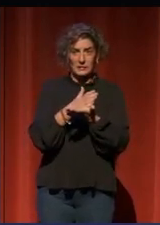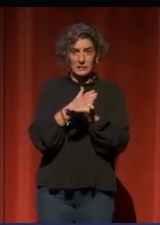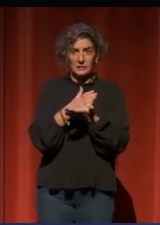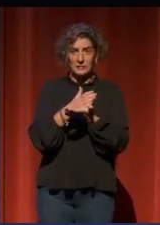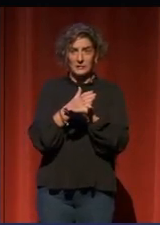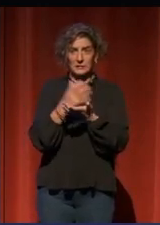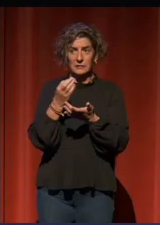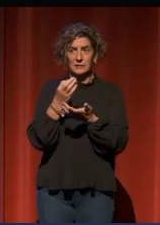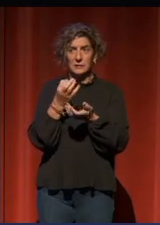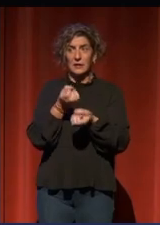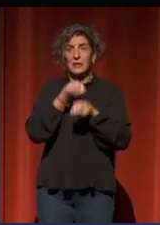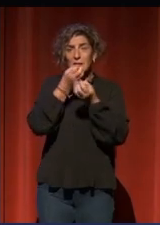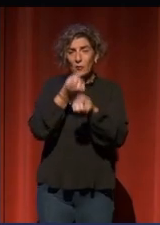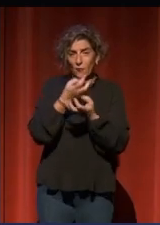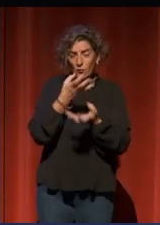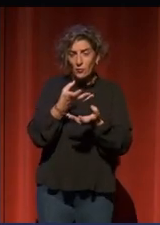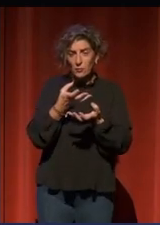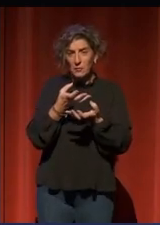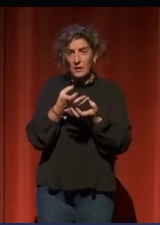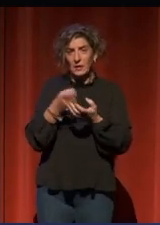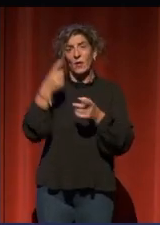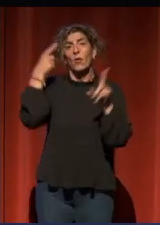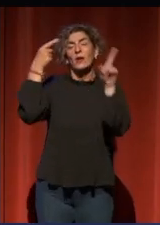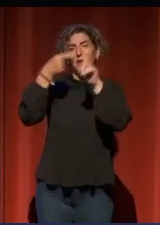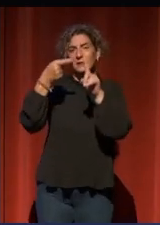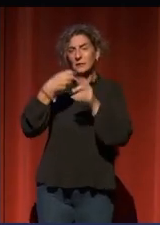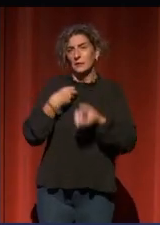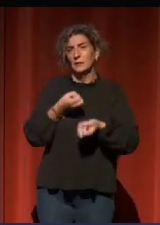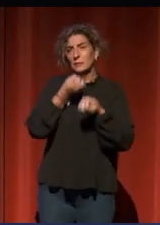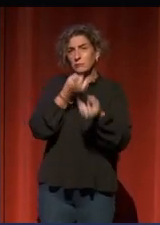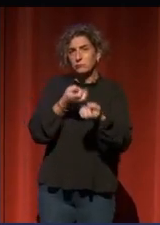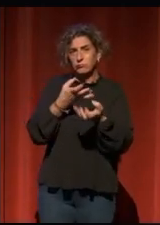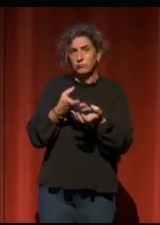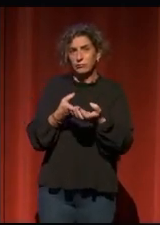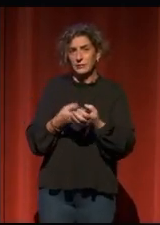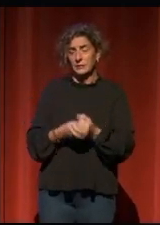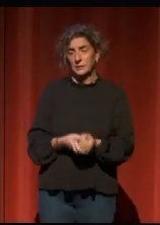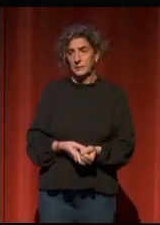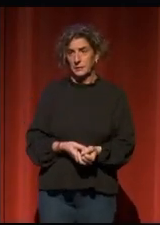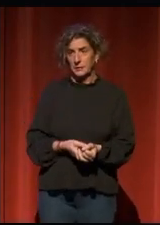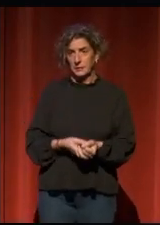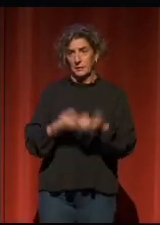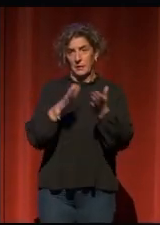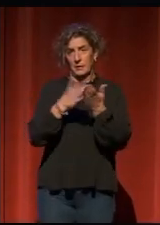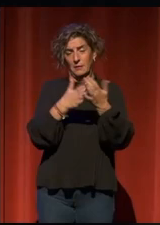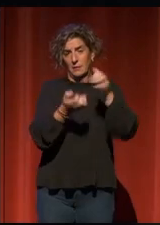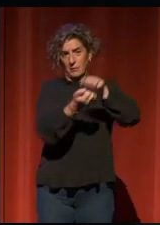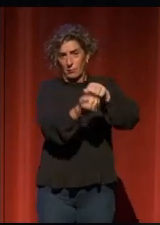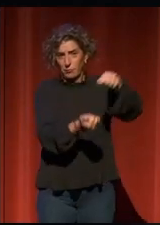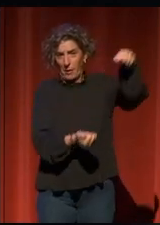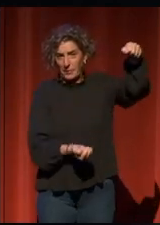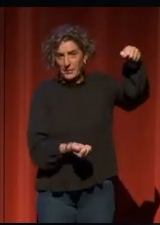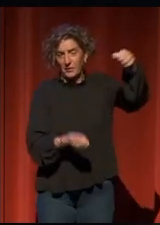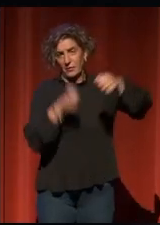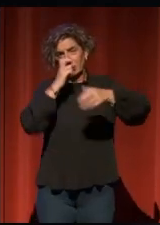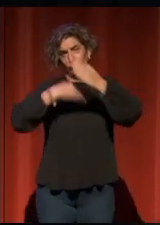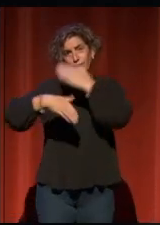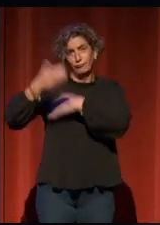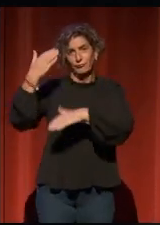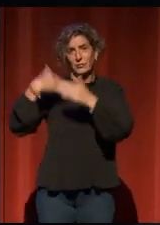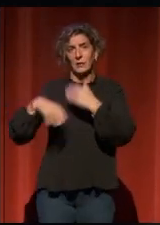en forma de libro, tratar sobre los papiros de Epicuro,